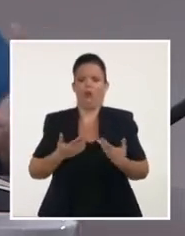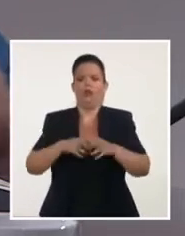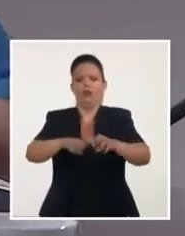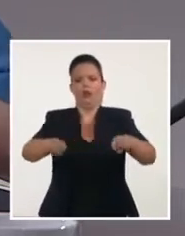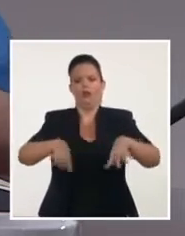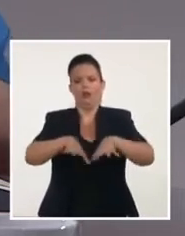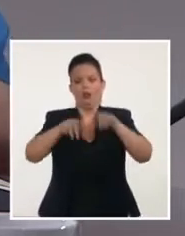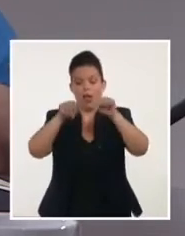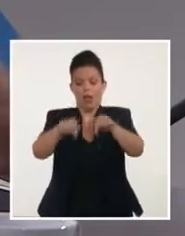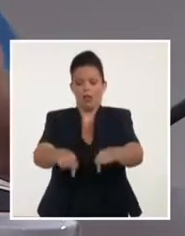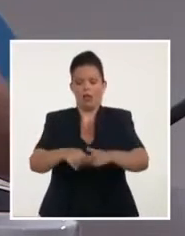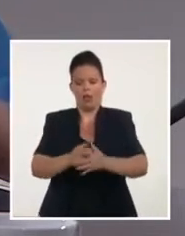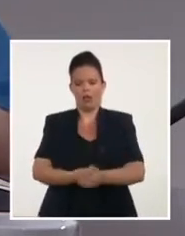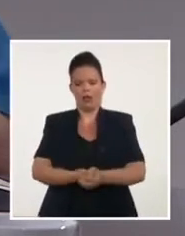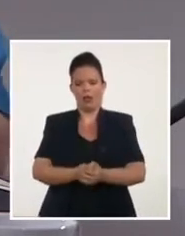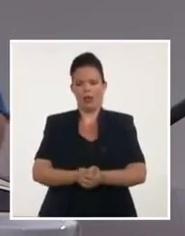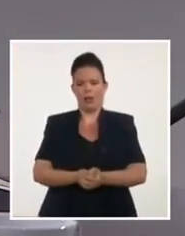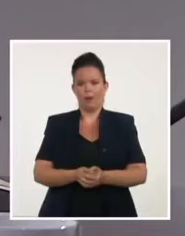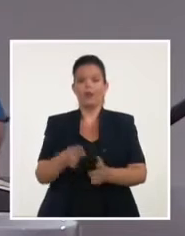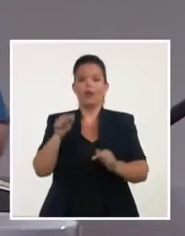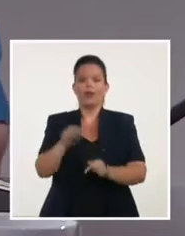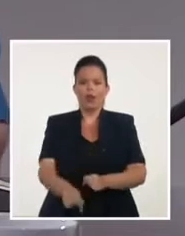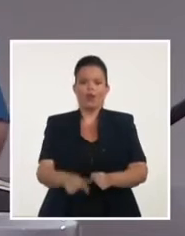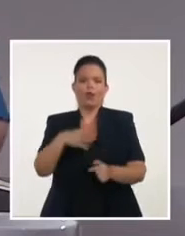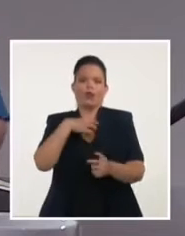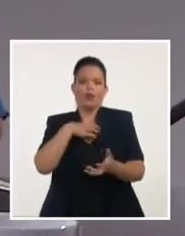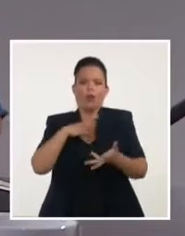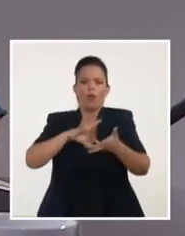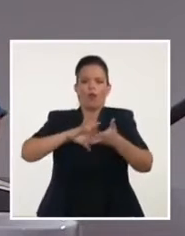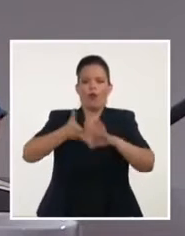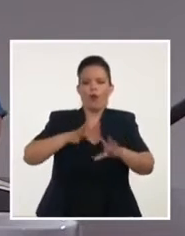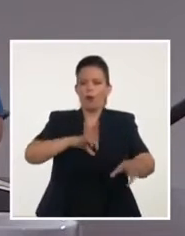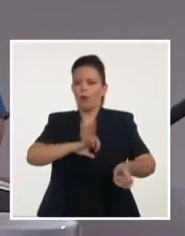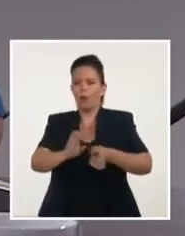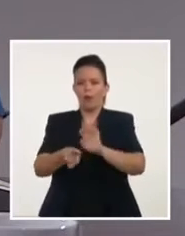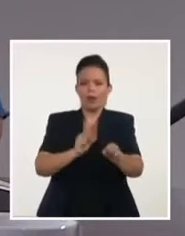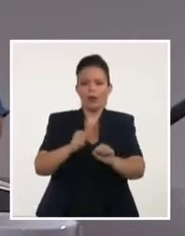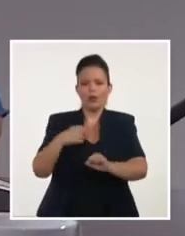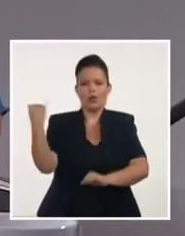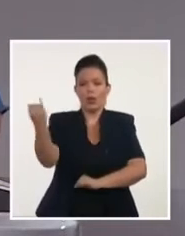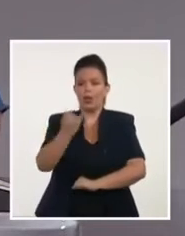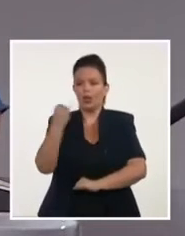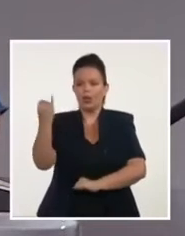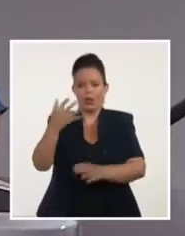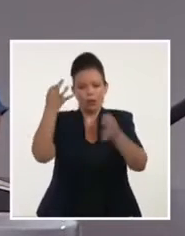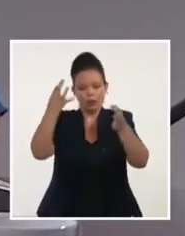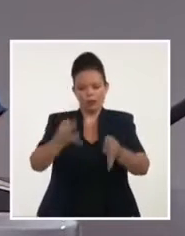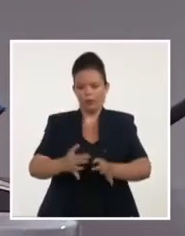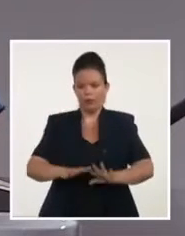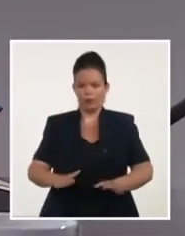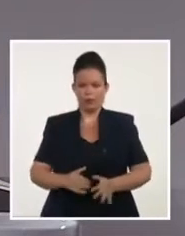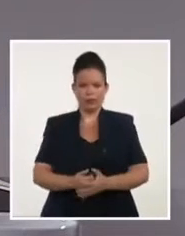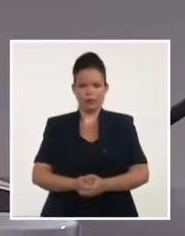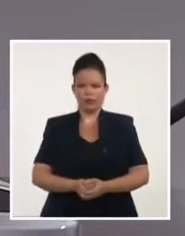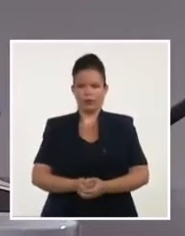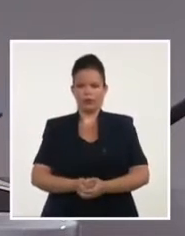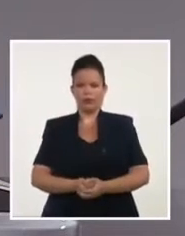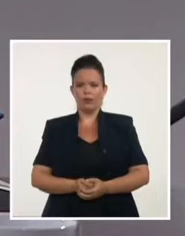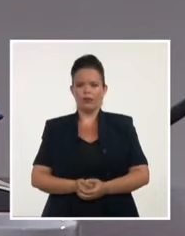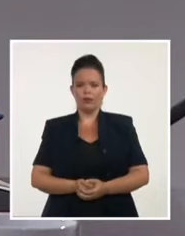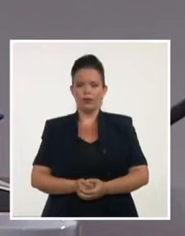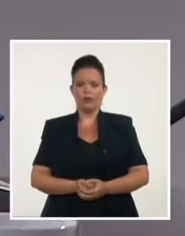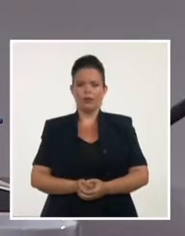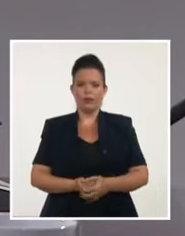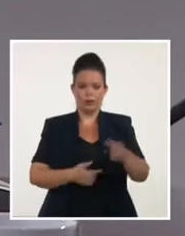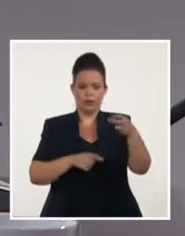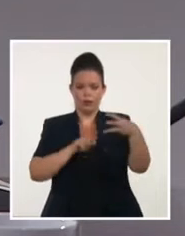esta trama transnacional que es inédita en la historia humana. Es inédita en la historia humana. Hay un tercer